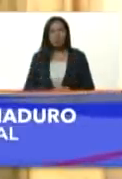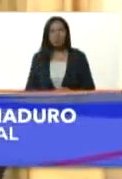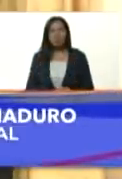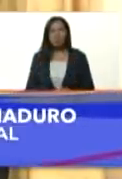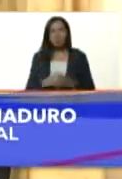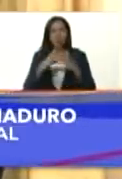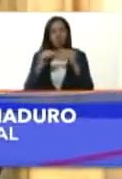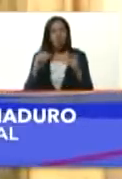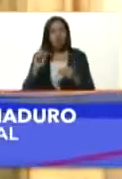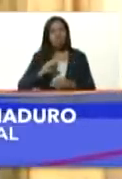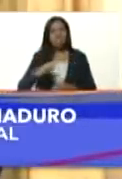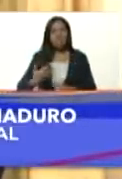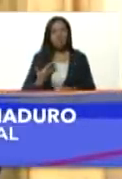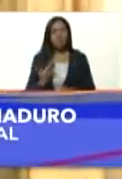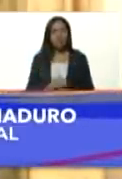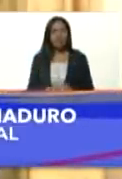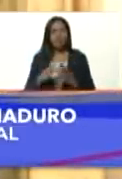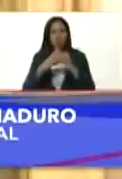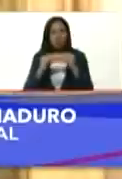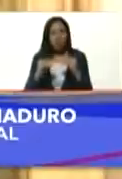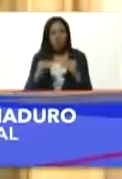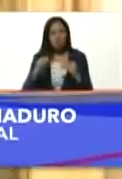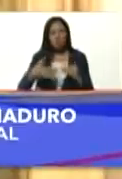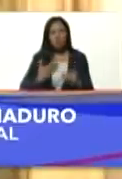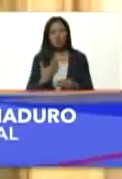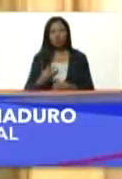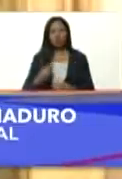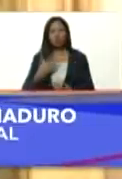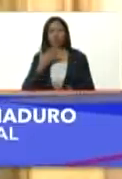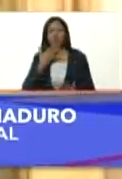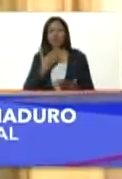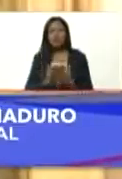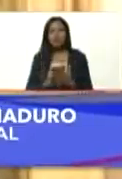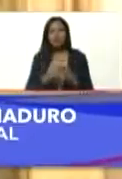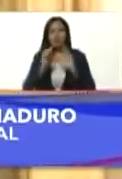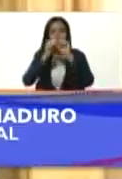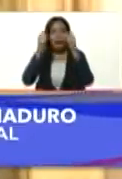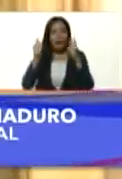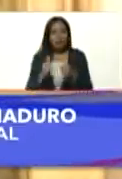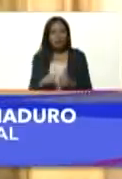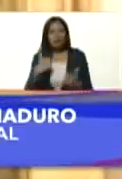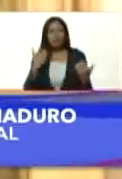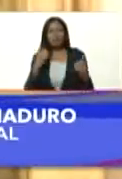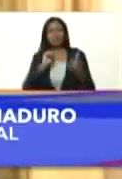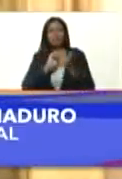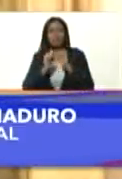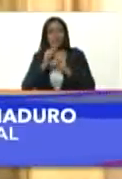todo es posible, todo es posible. Agradezco a tantos artistas, deportistas,